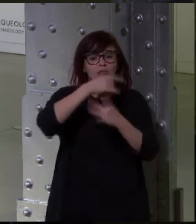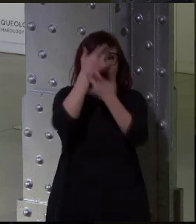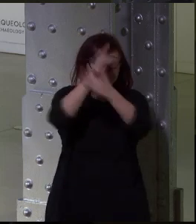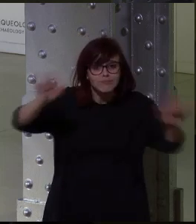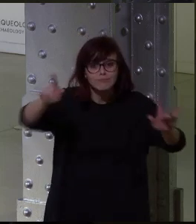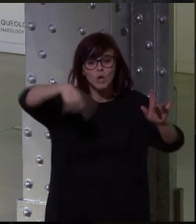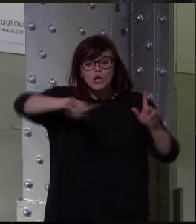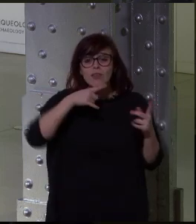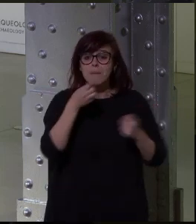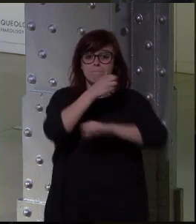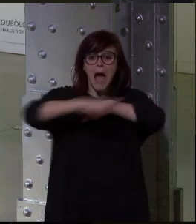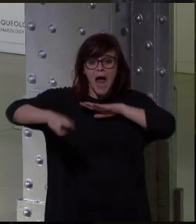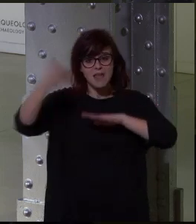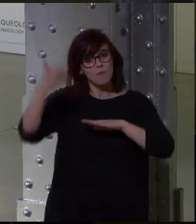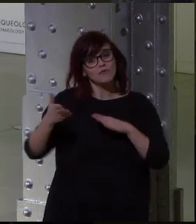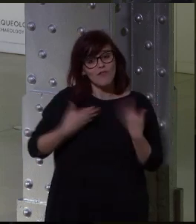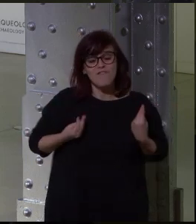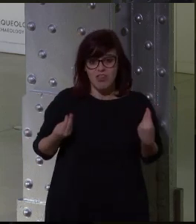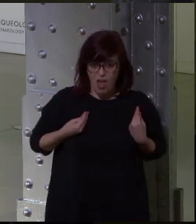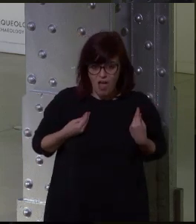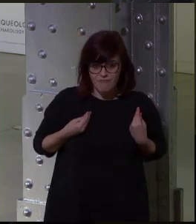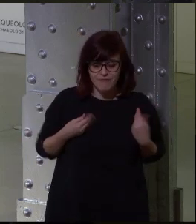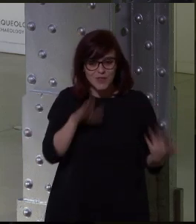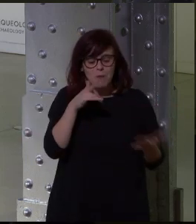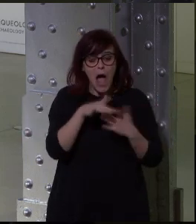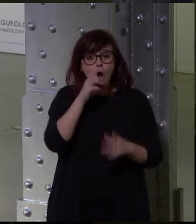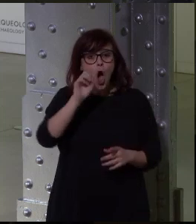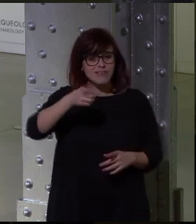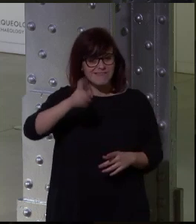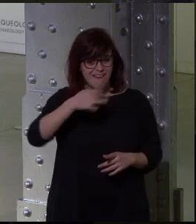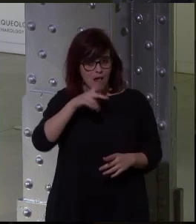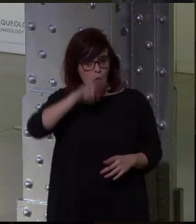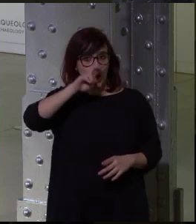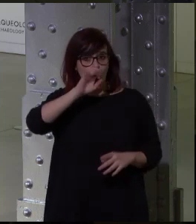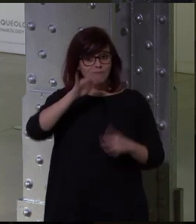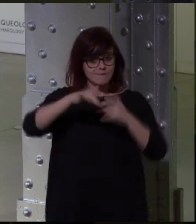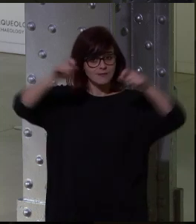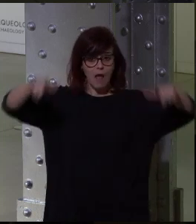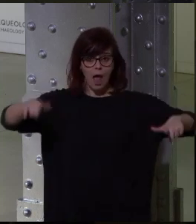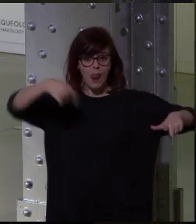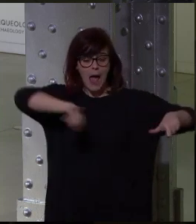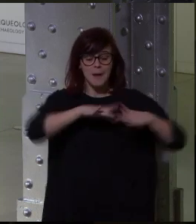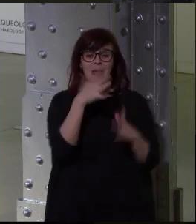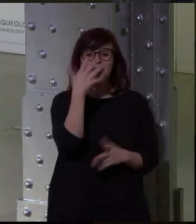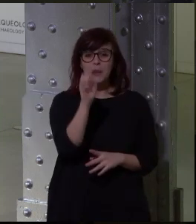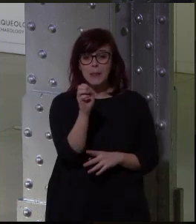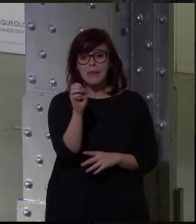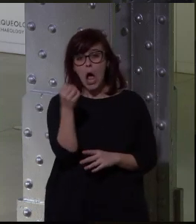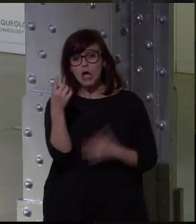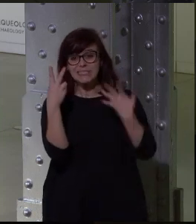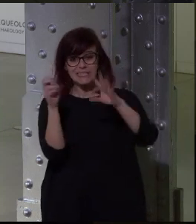importancia que tiene el mar en nuestras vidas. Ahora mismo el oxígeno que tenemos en esta sala, entre el 50